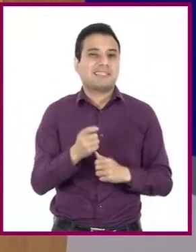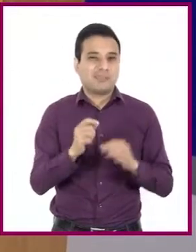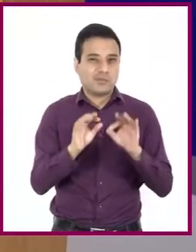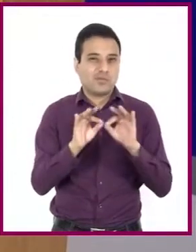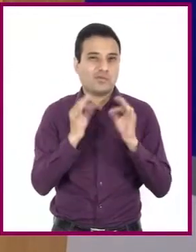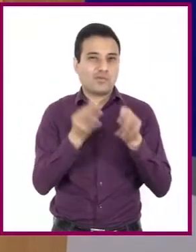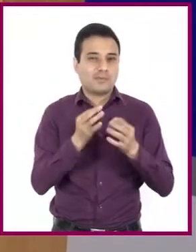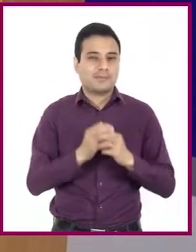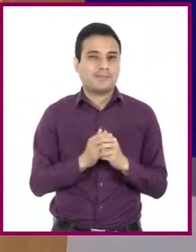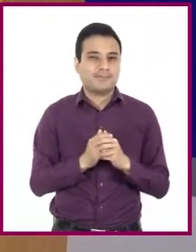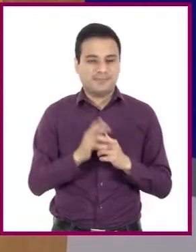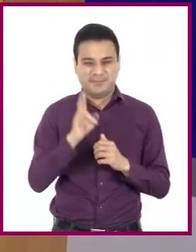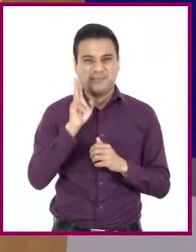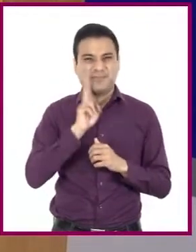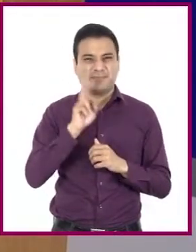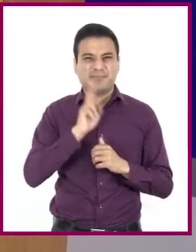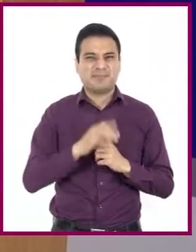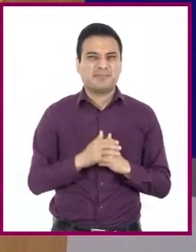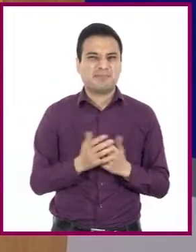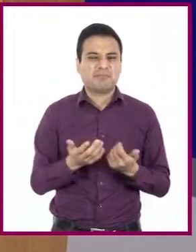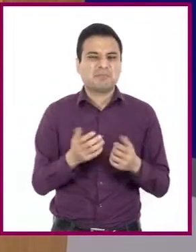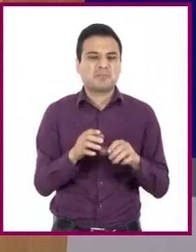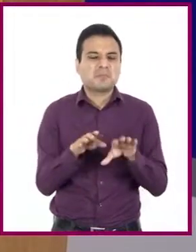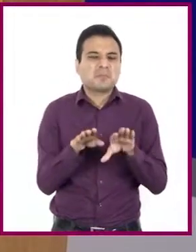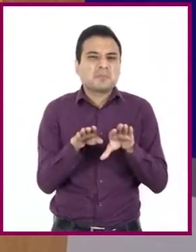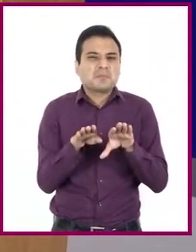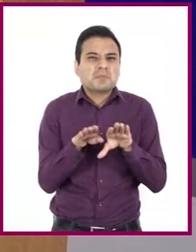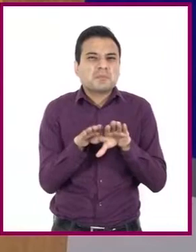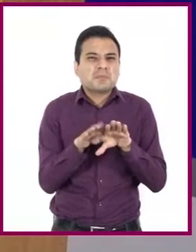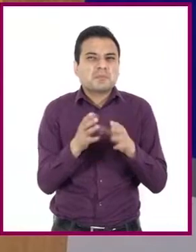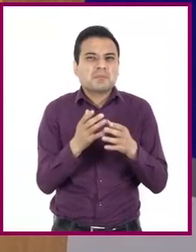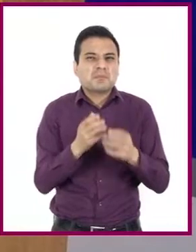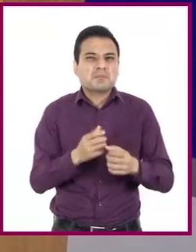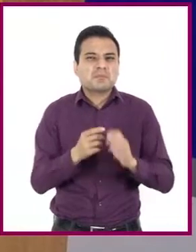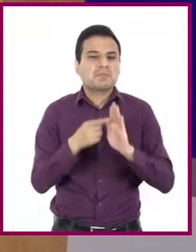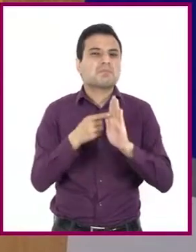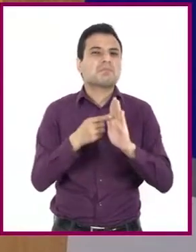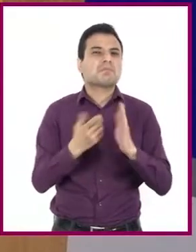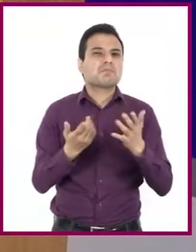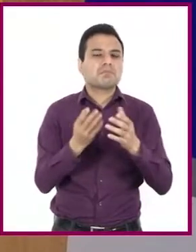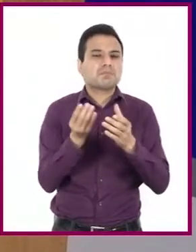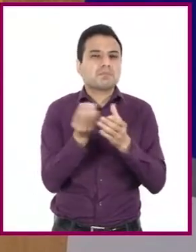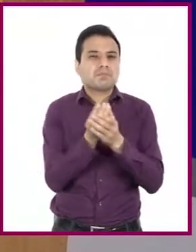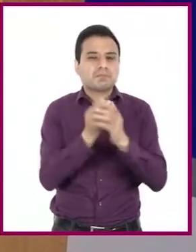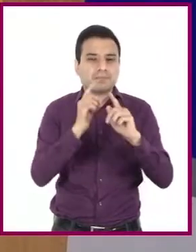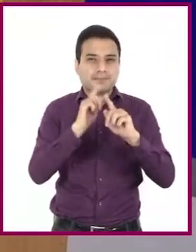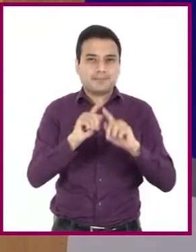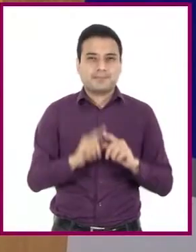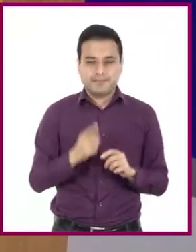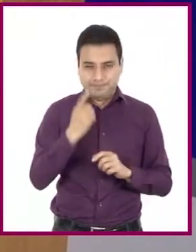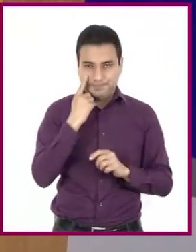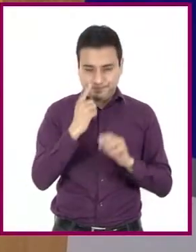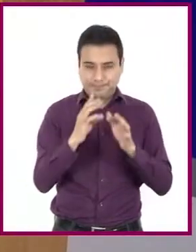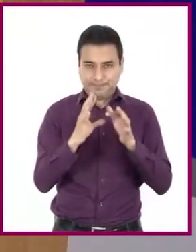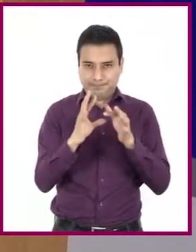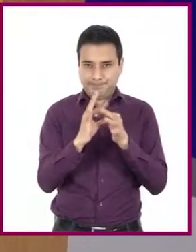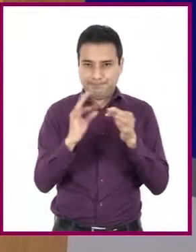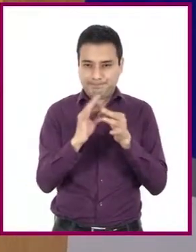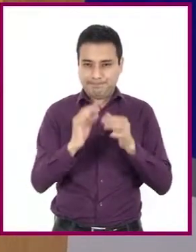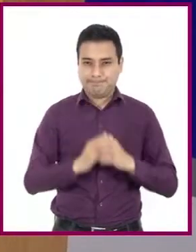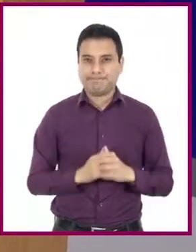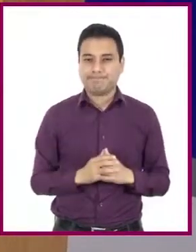¿Por qué no profundizamos en cómo se presentan y sus tipos? Estas y otras interrogantes